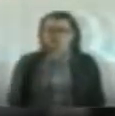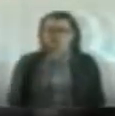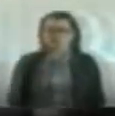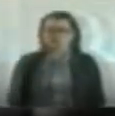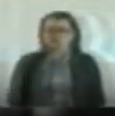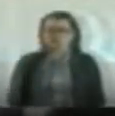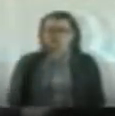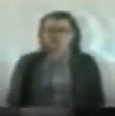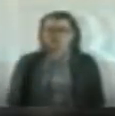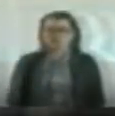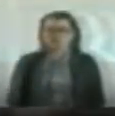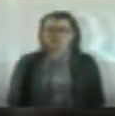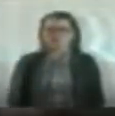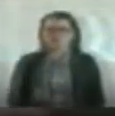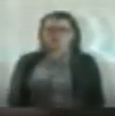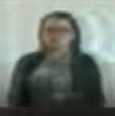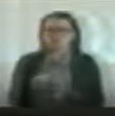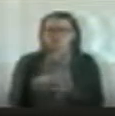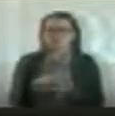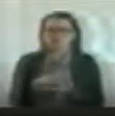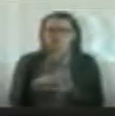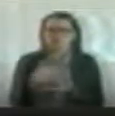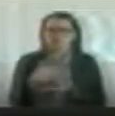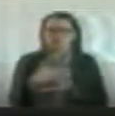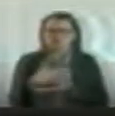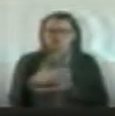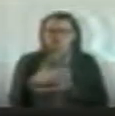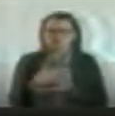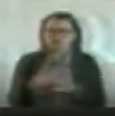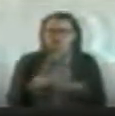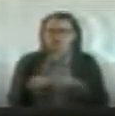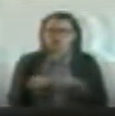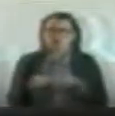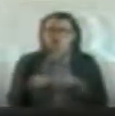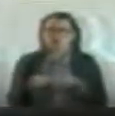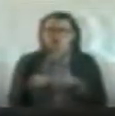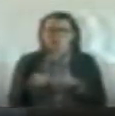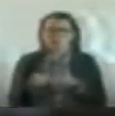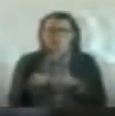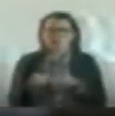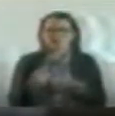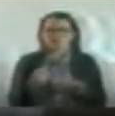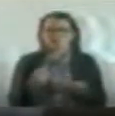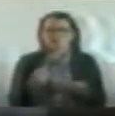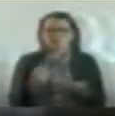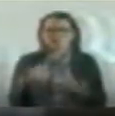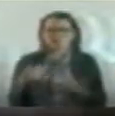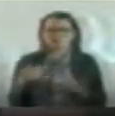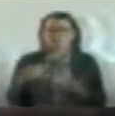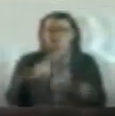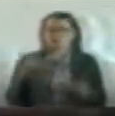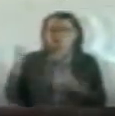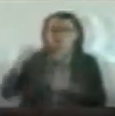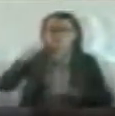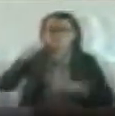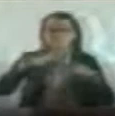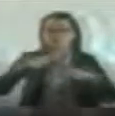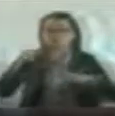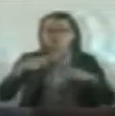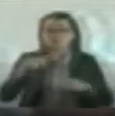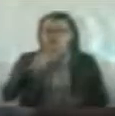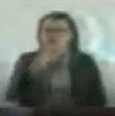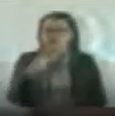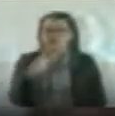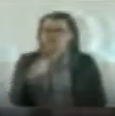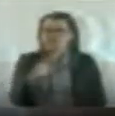claramente en este momento a una crisis económica y de migración sin precedentes. ¿Quién te dijo a ti eso?